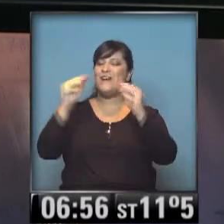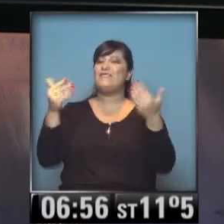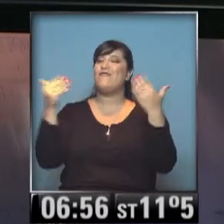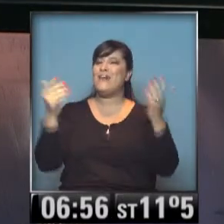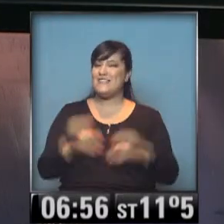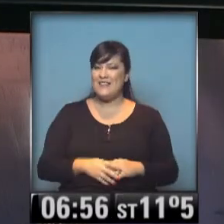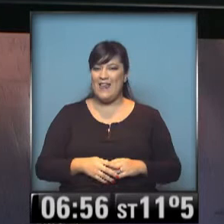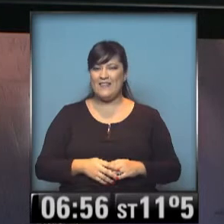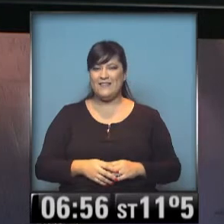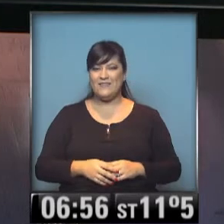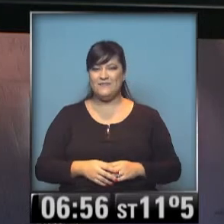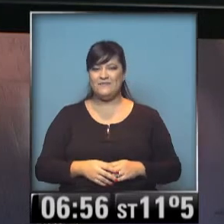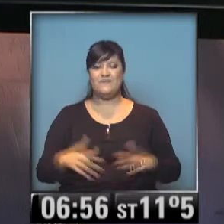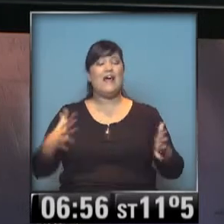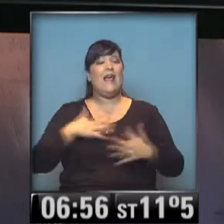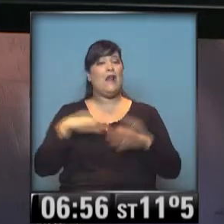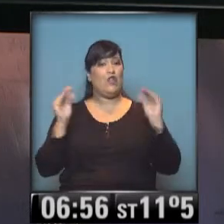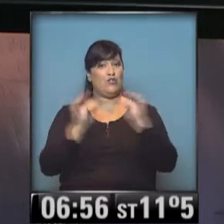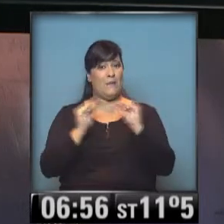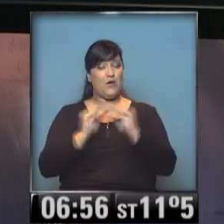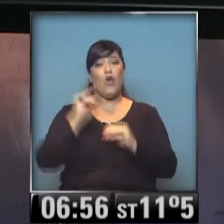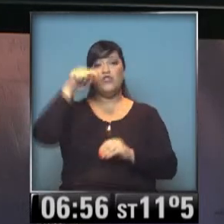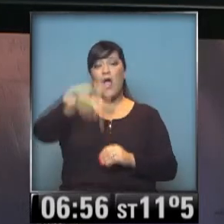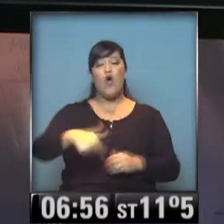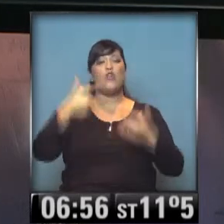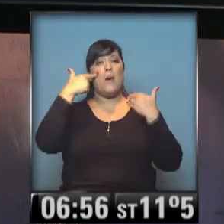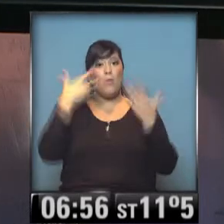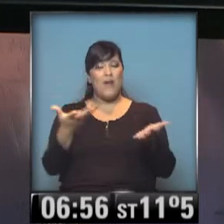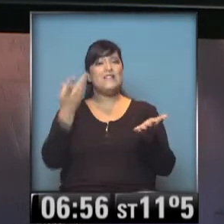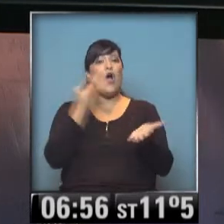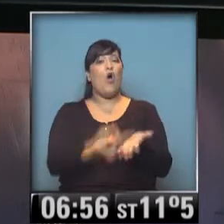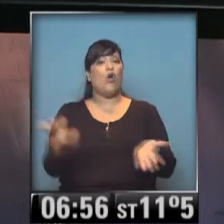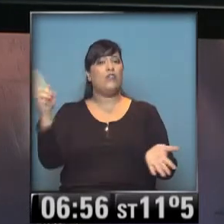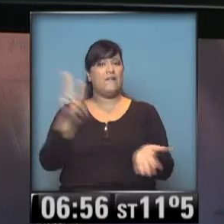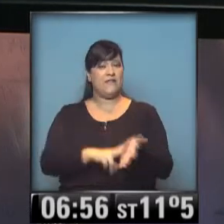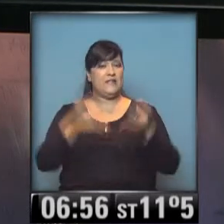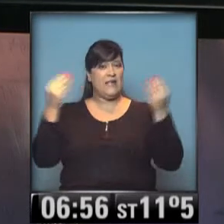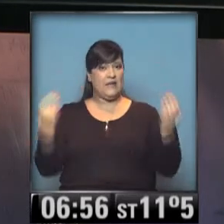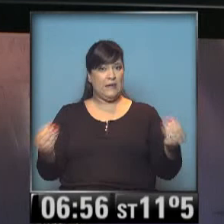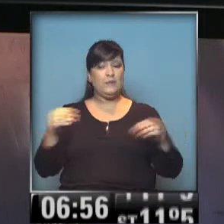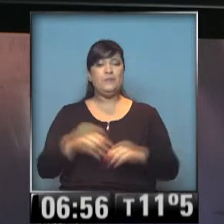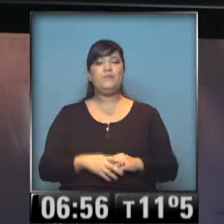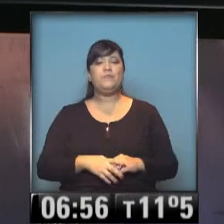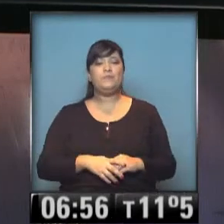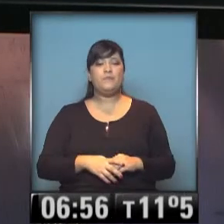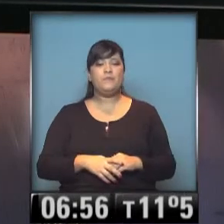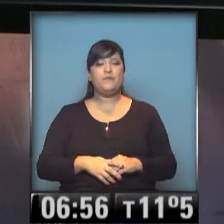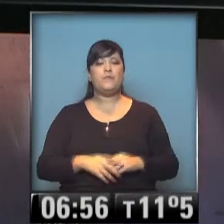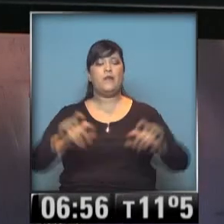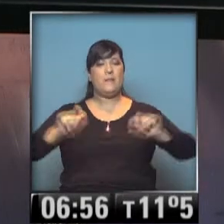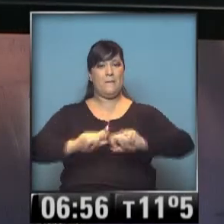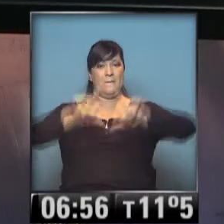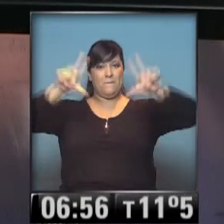felicidades. Queridísimos amigos, vamos a mostrarles entonces ahora nuevamente y así pasando rapidito las imágenes